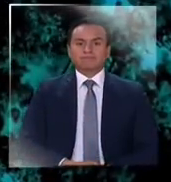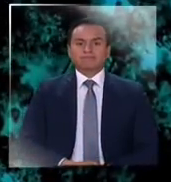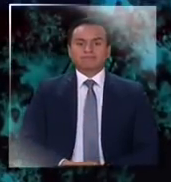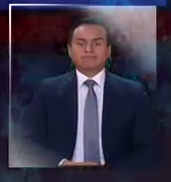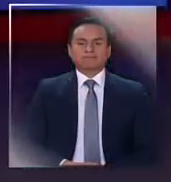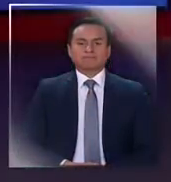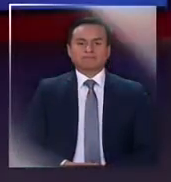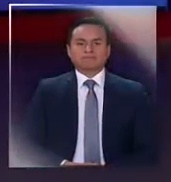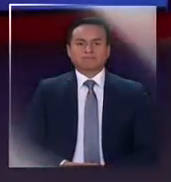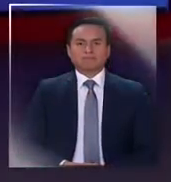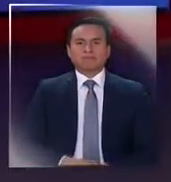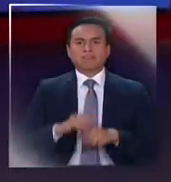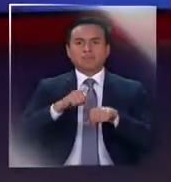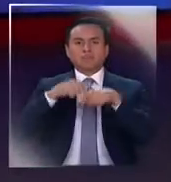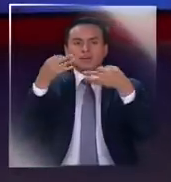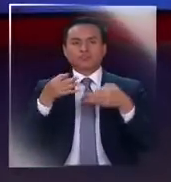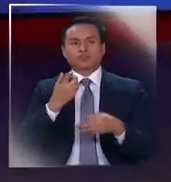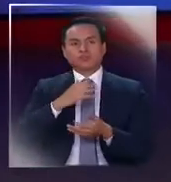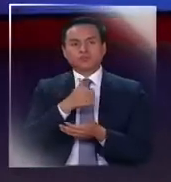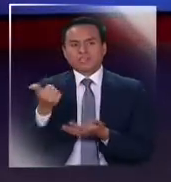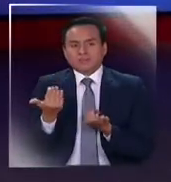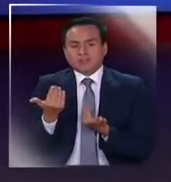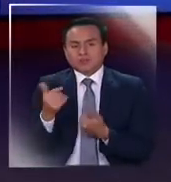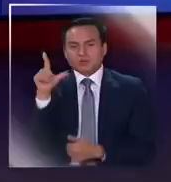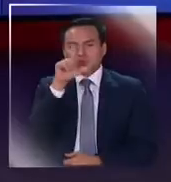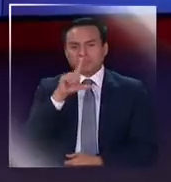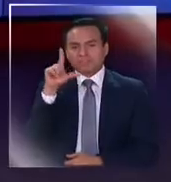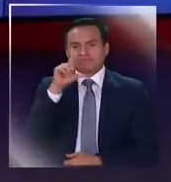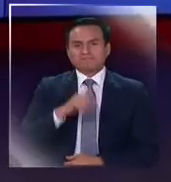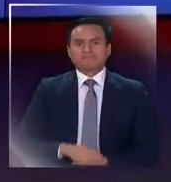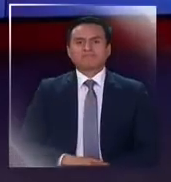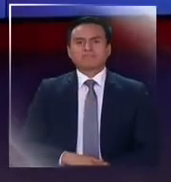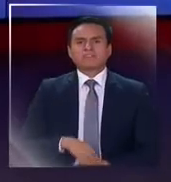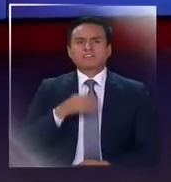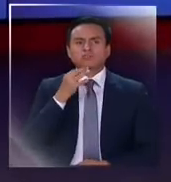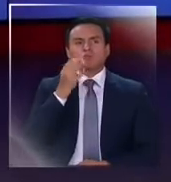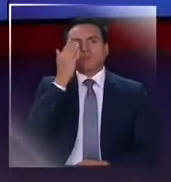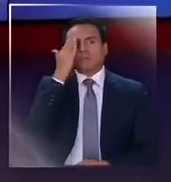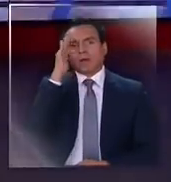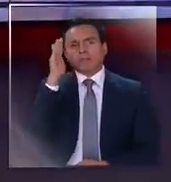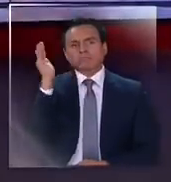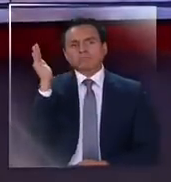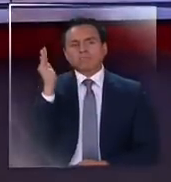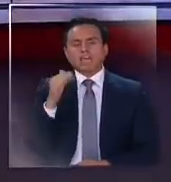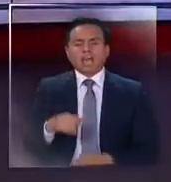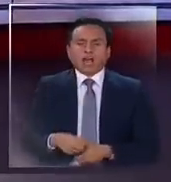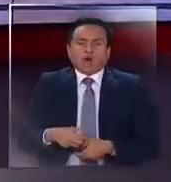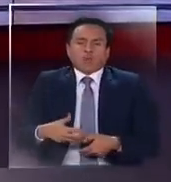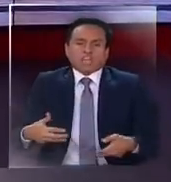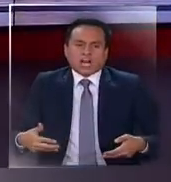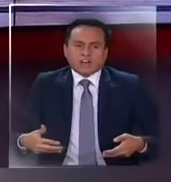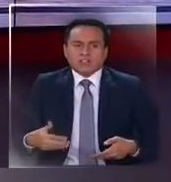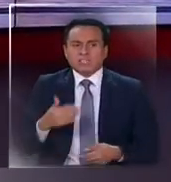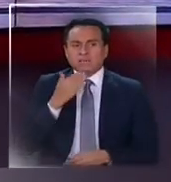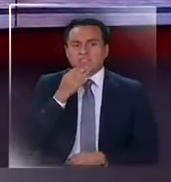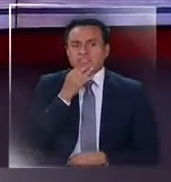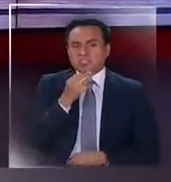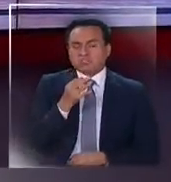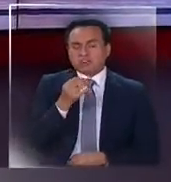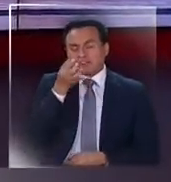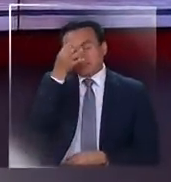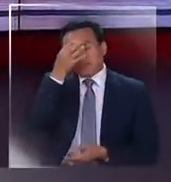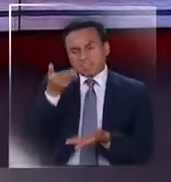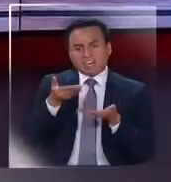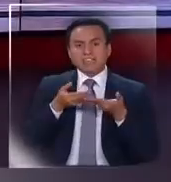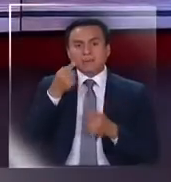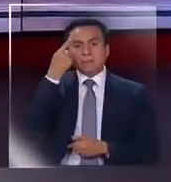Llegó el momento, estamos todos esperando el lunes. Se dijo que era malo. que engordaba, que incluso provocaba